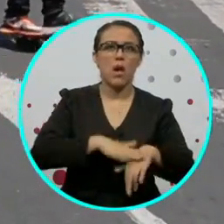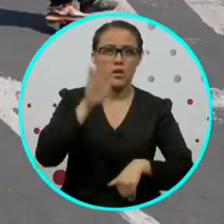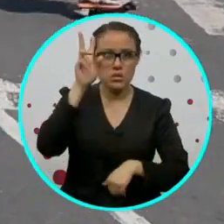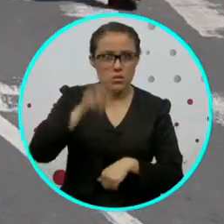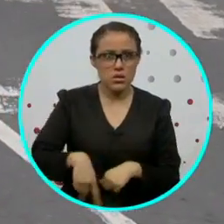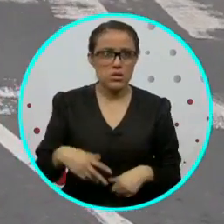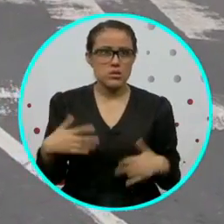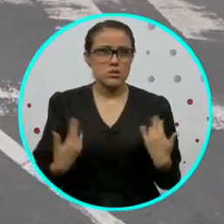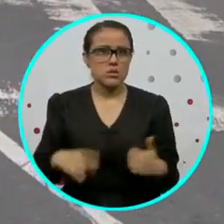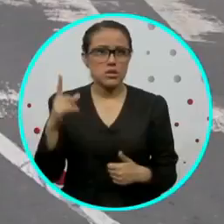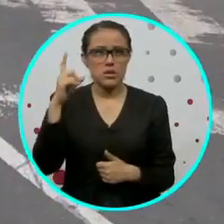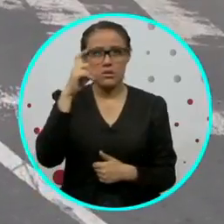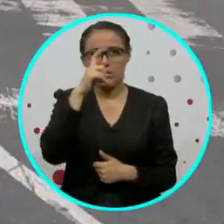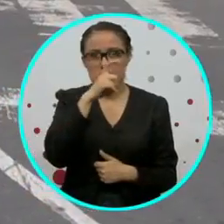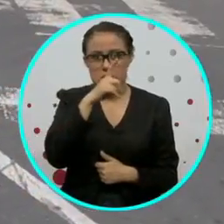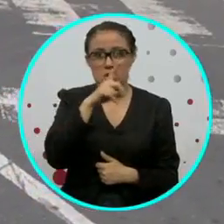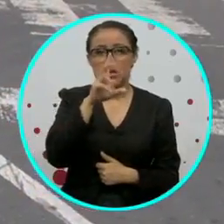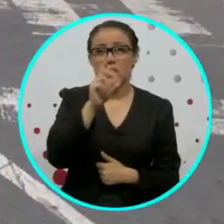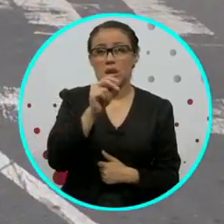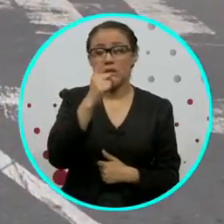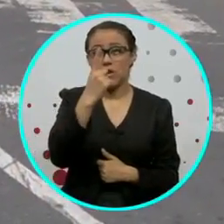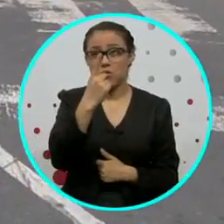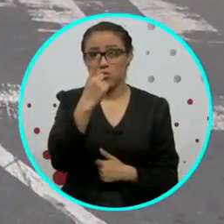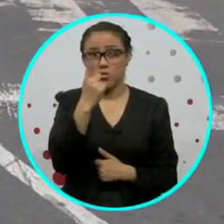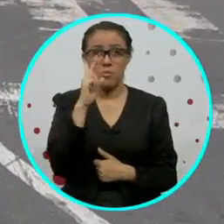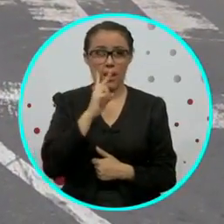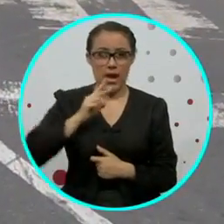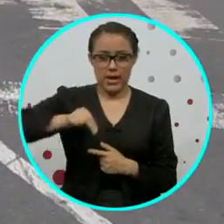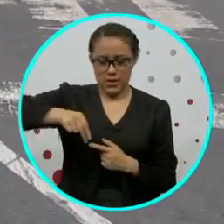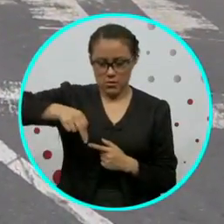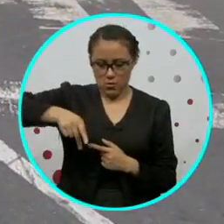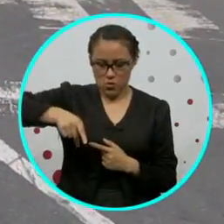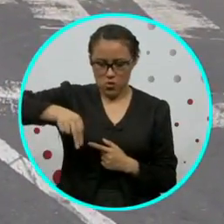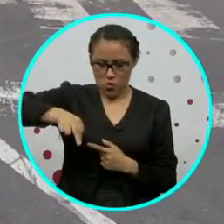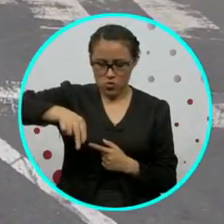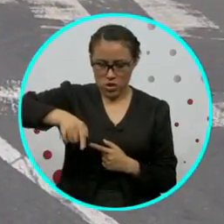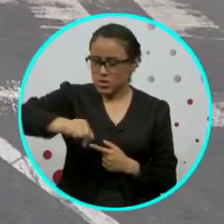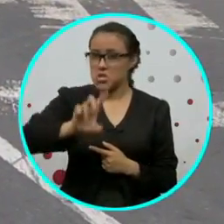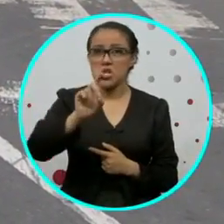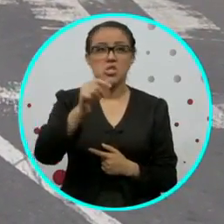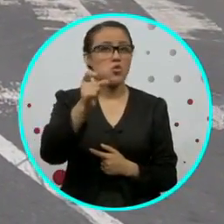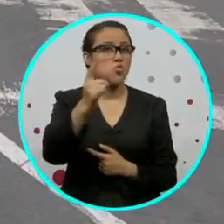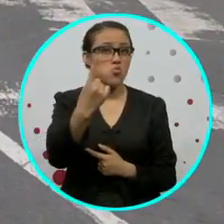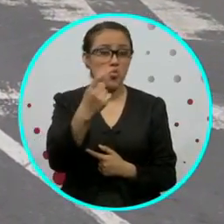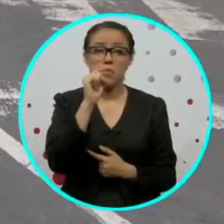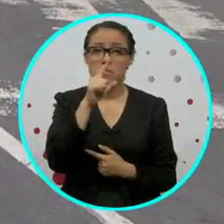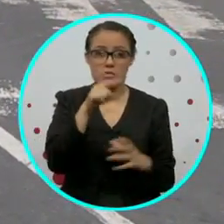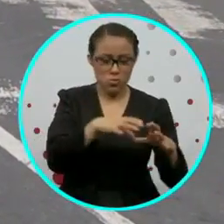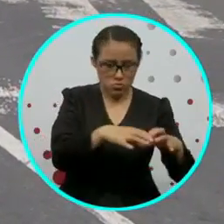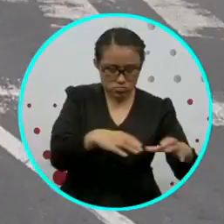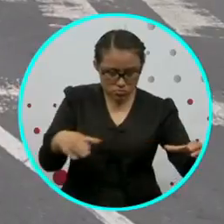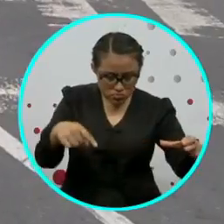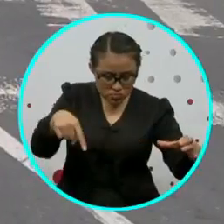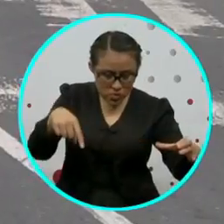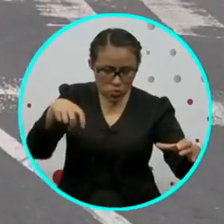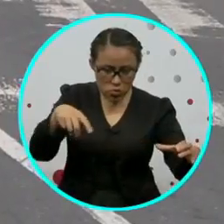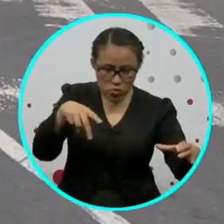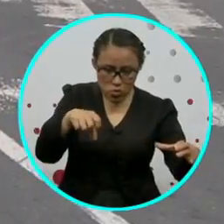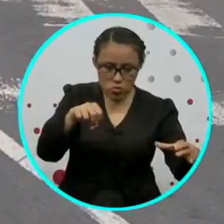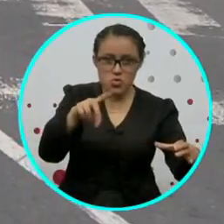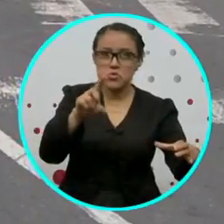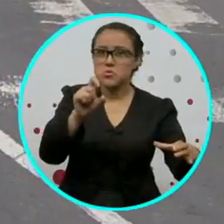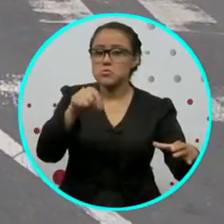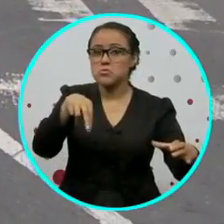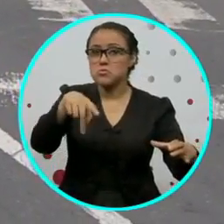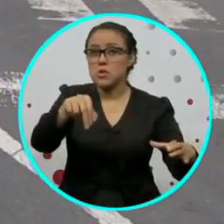bastante complicado. Conté 31 pasos allá abajo y aquí arriba y exactamente me da en este corte totalmente delimitado del